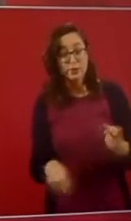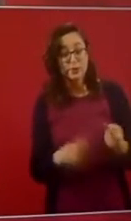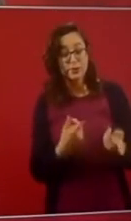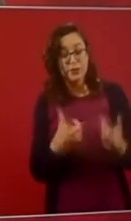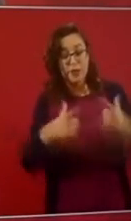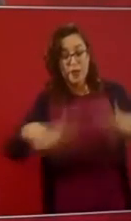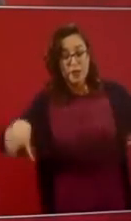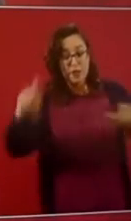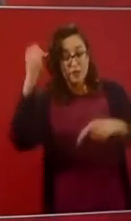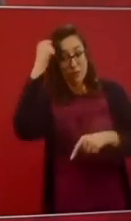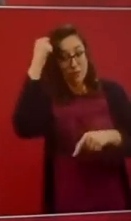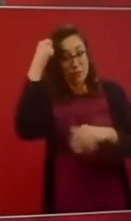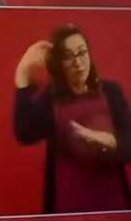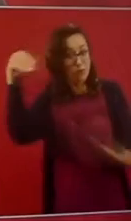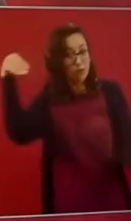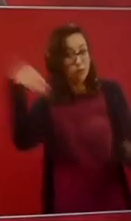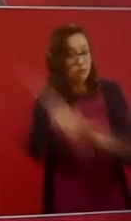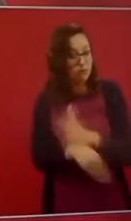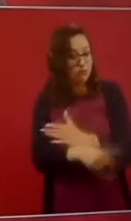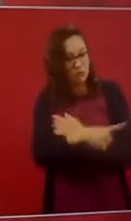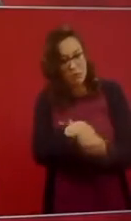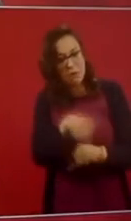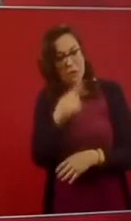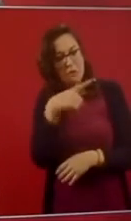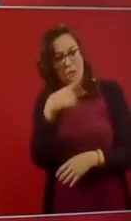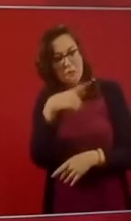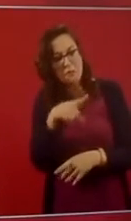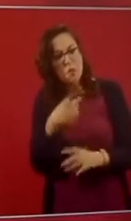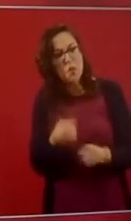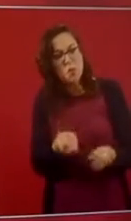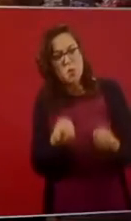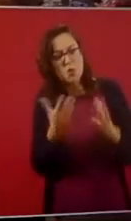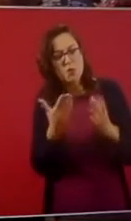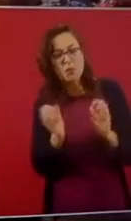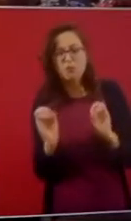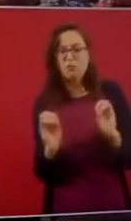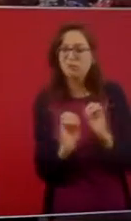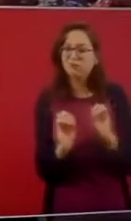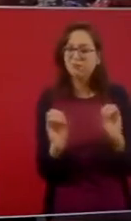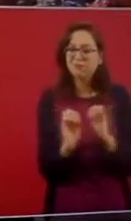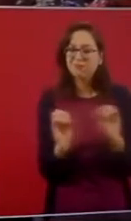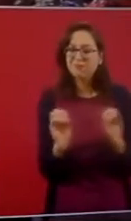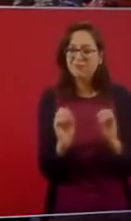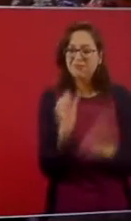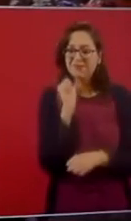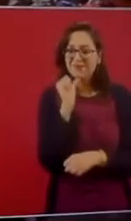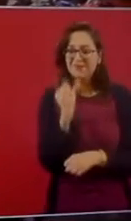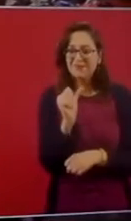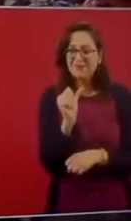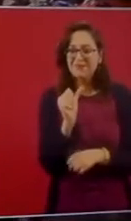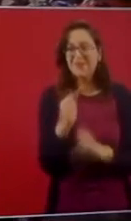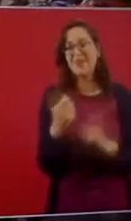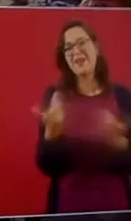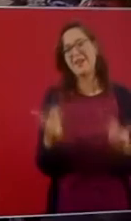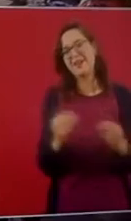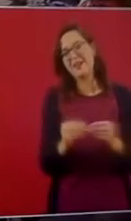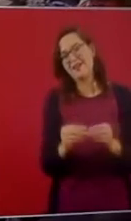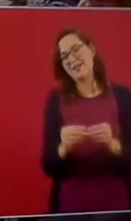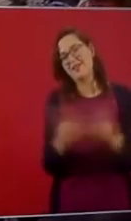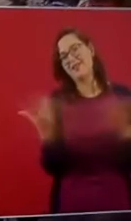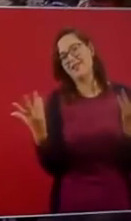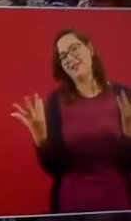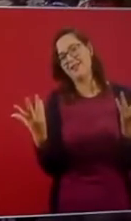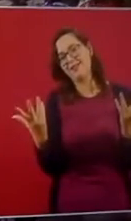dolor, informamos al pueblo de México que el doctor Mireles, José Manuel Mireles, perdió la vida en su lucha contra